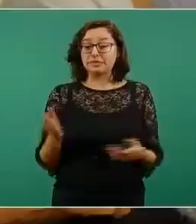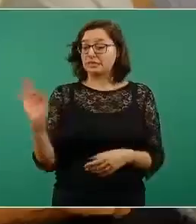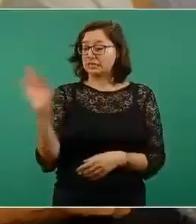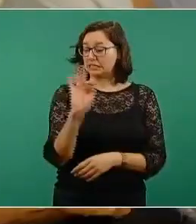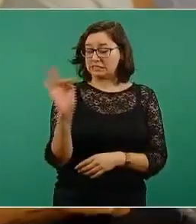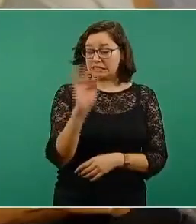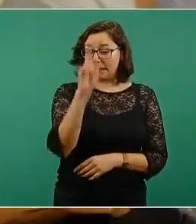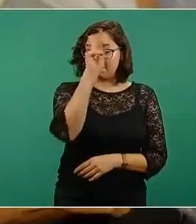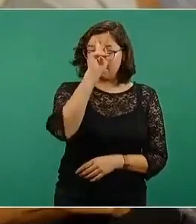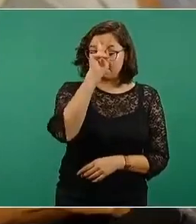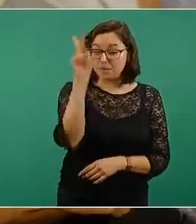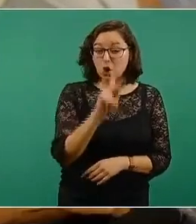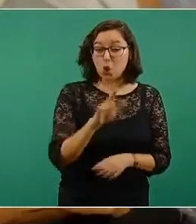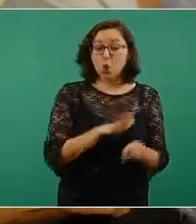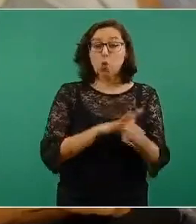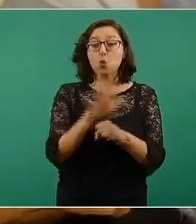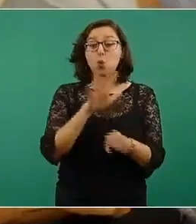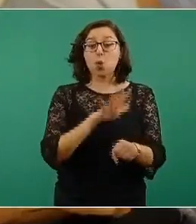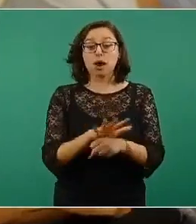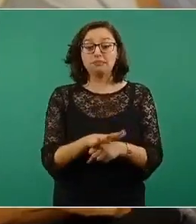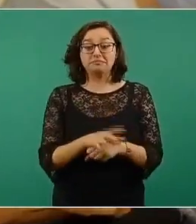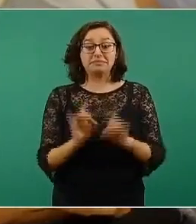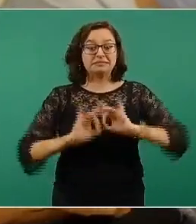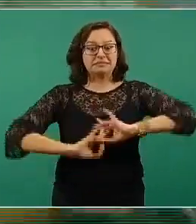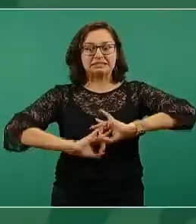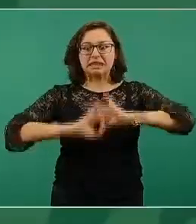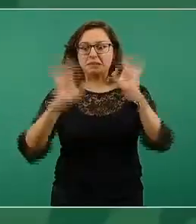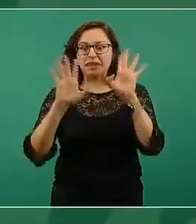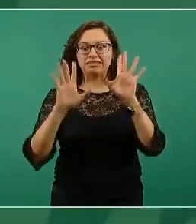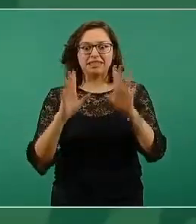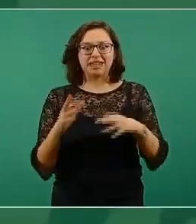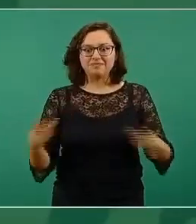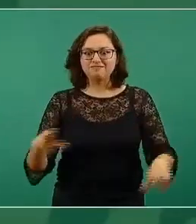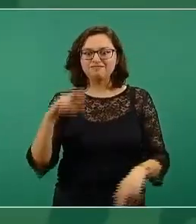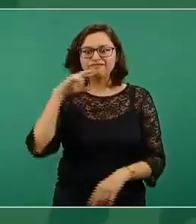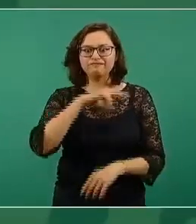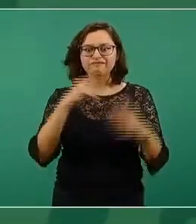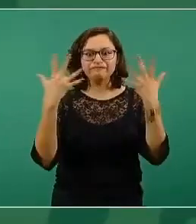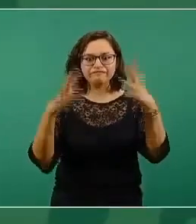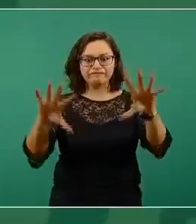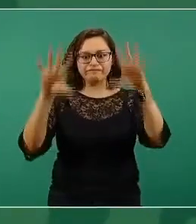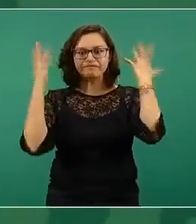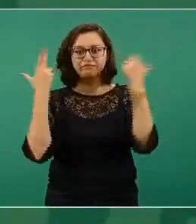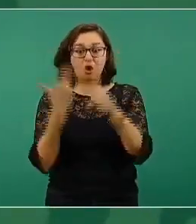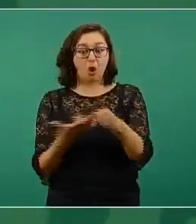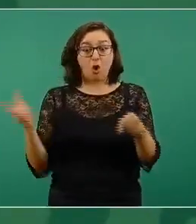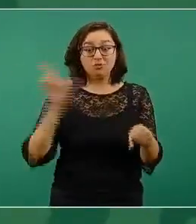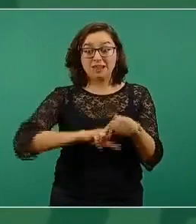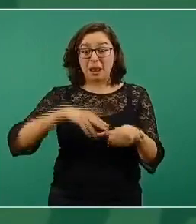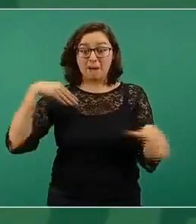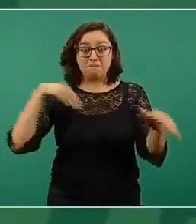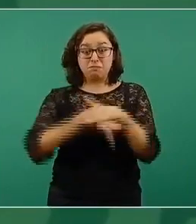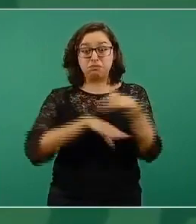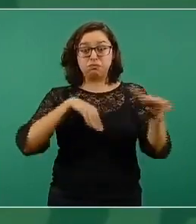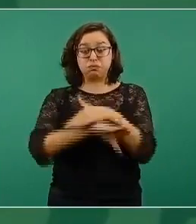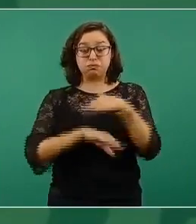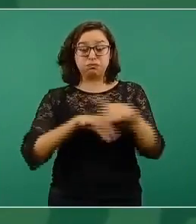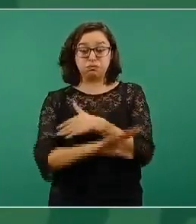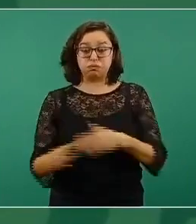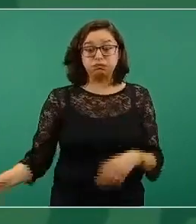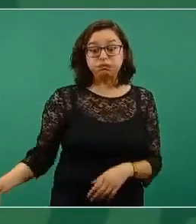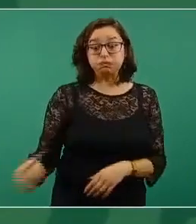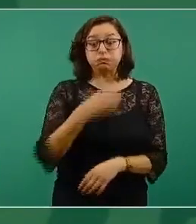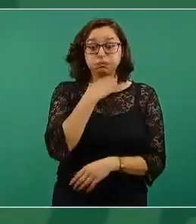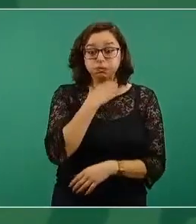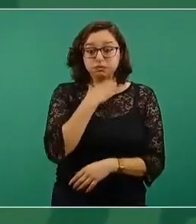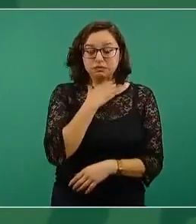de catastrófico que hubiera sido que se saturaran los hospitales. El tema de la mortalidad lo comenté